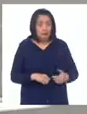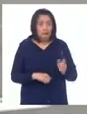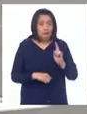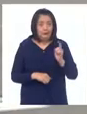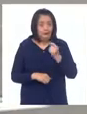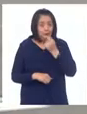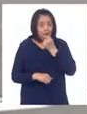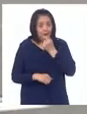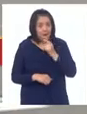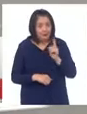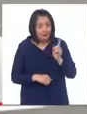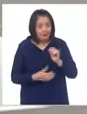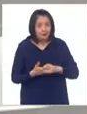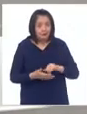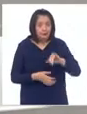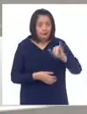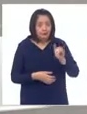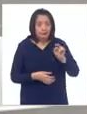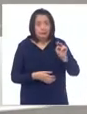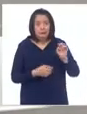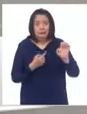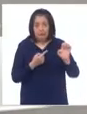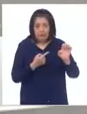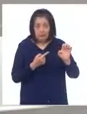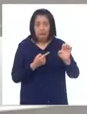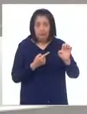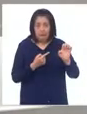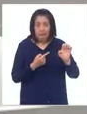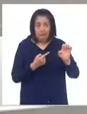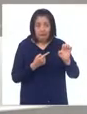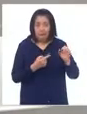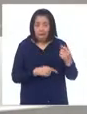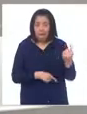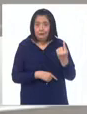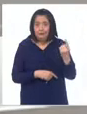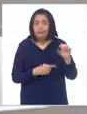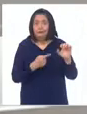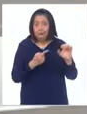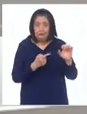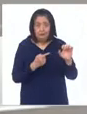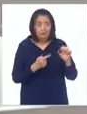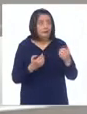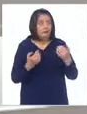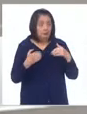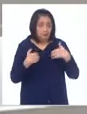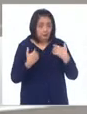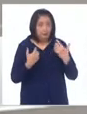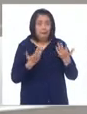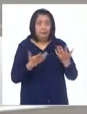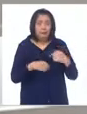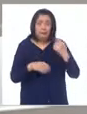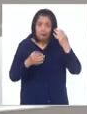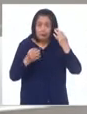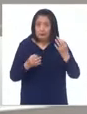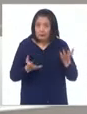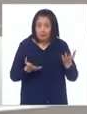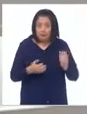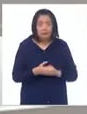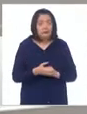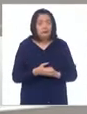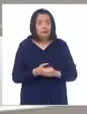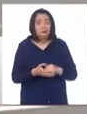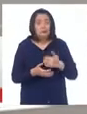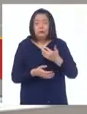árbitro. El Jurado Nacional de Elecciones es el único que tiene la potestad de definir. Por lo